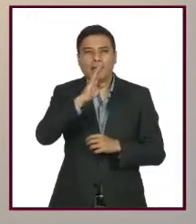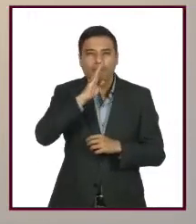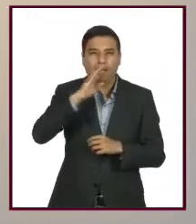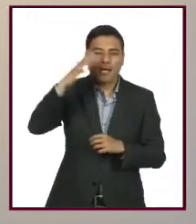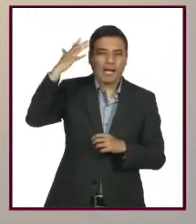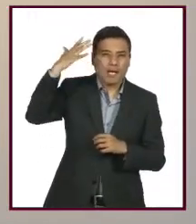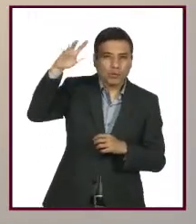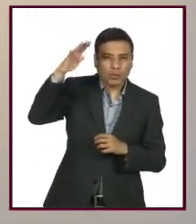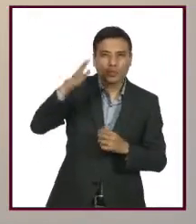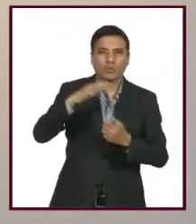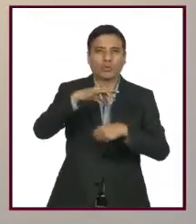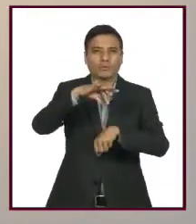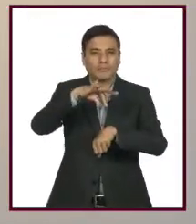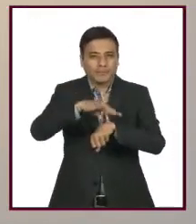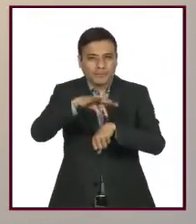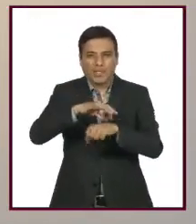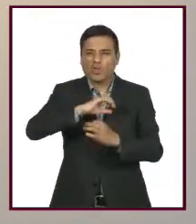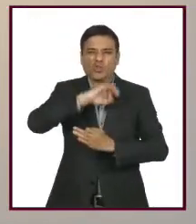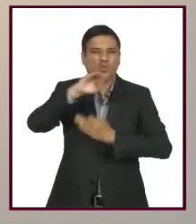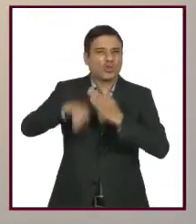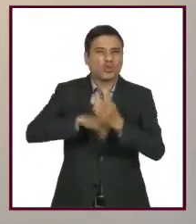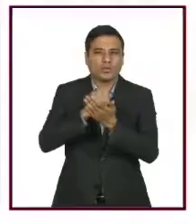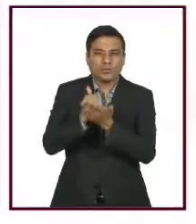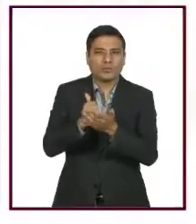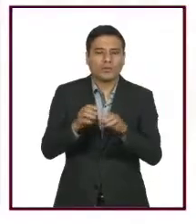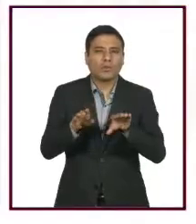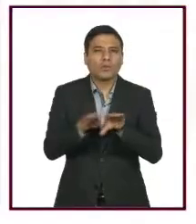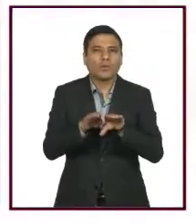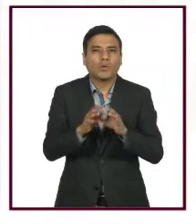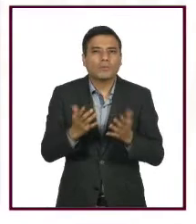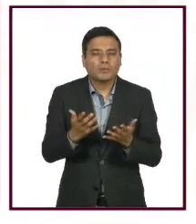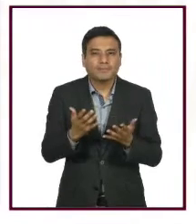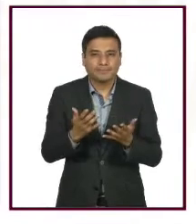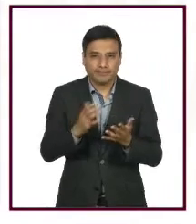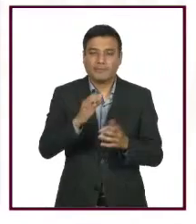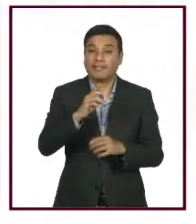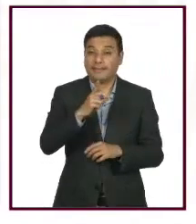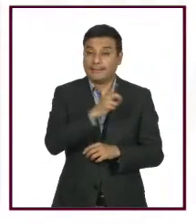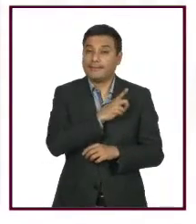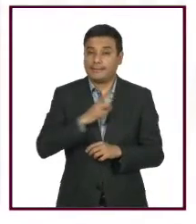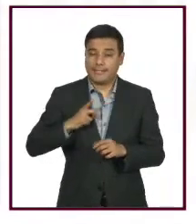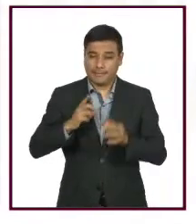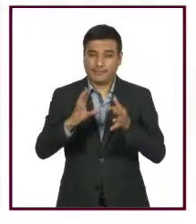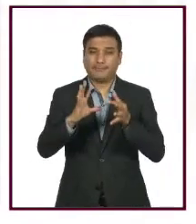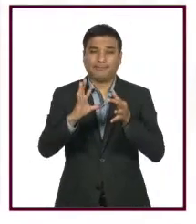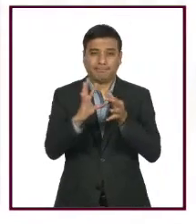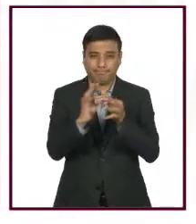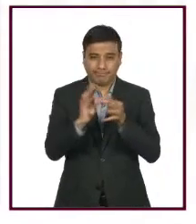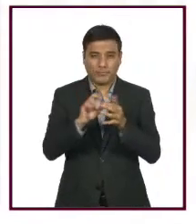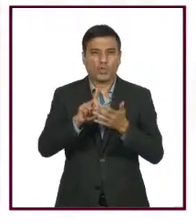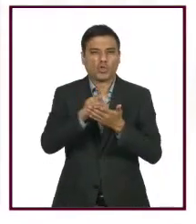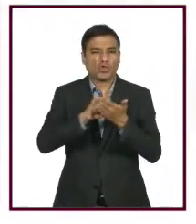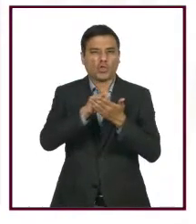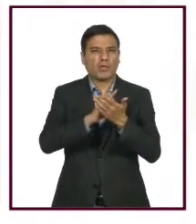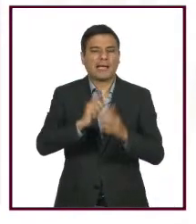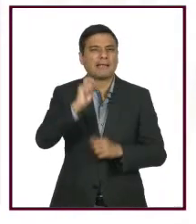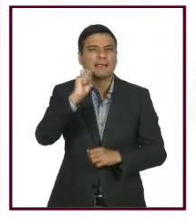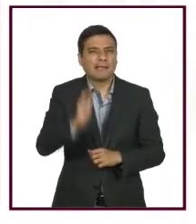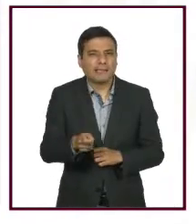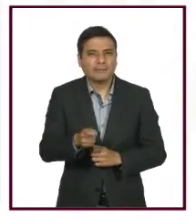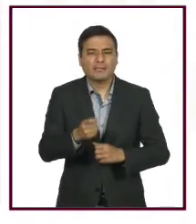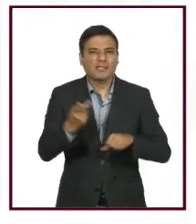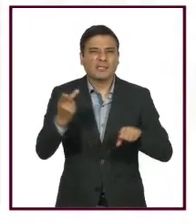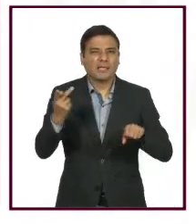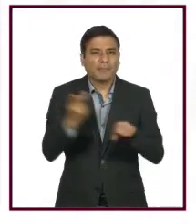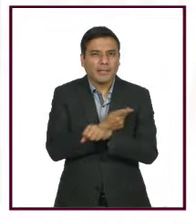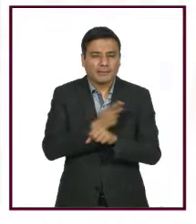tanto personal médico y no médico? Elevar la percepción de riesgo del consumo de sustancias, explicar los riesgos y las consecuencias que implica